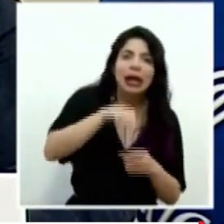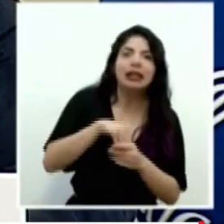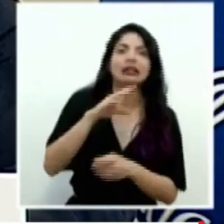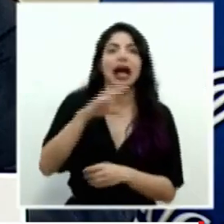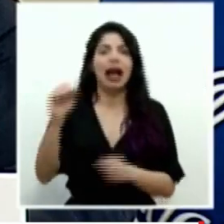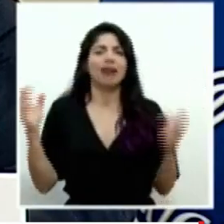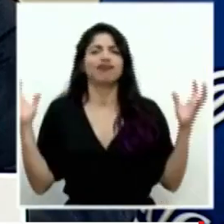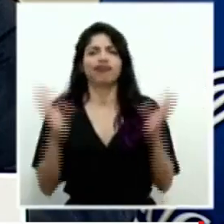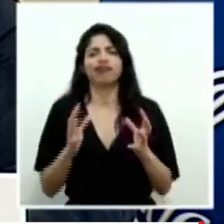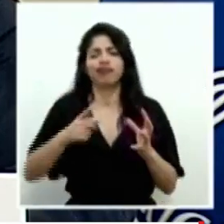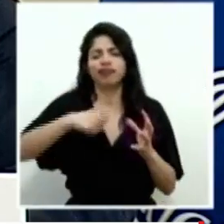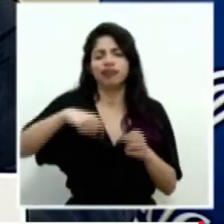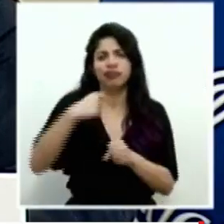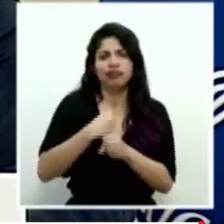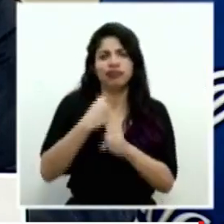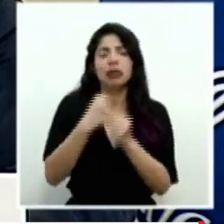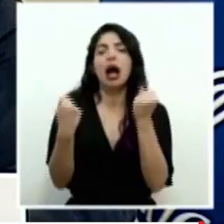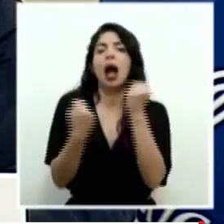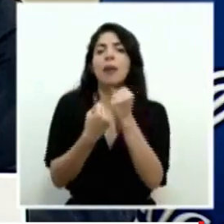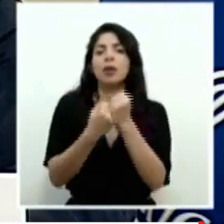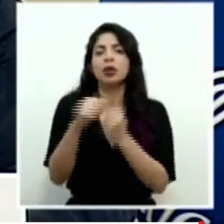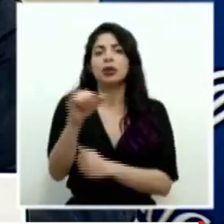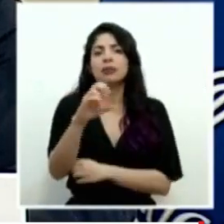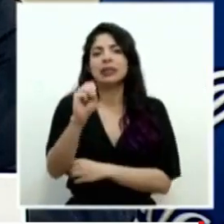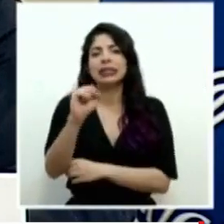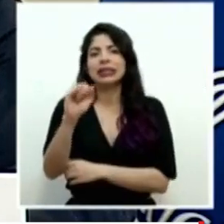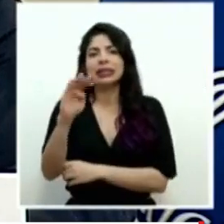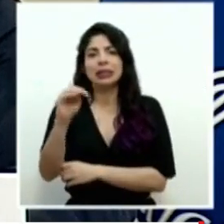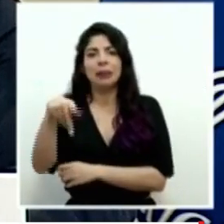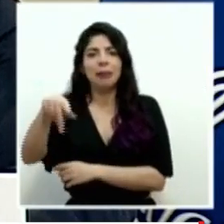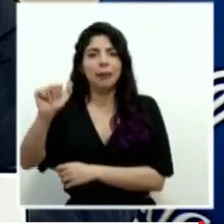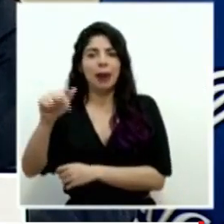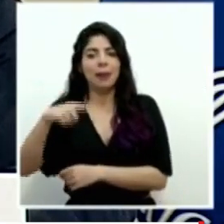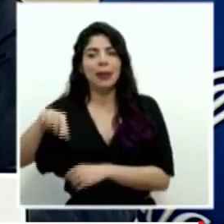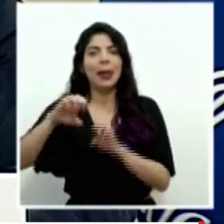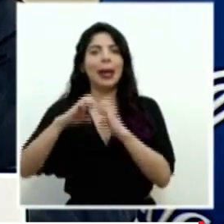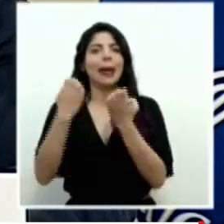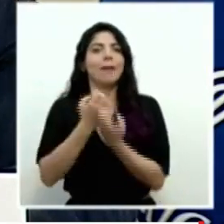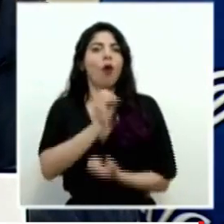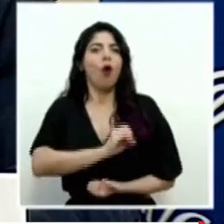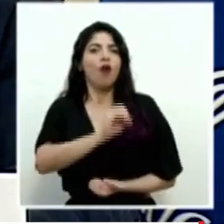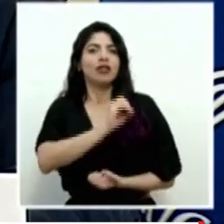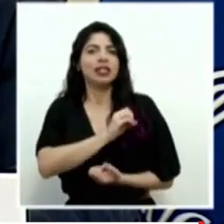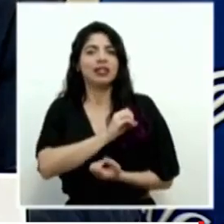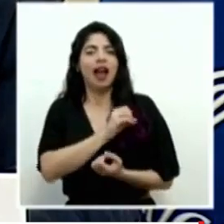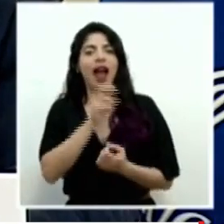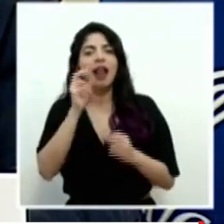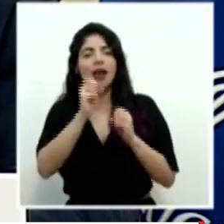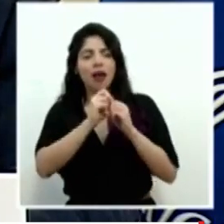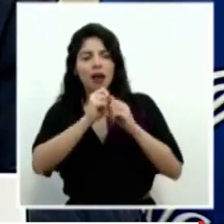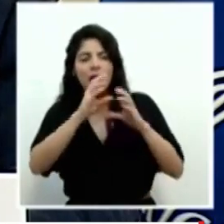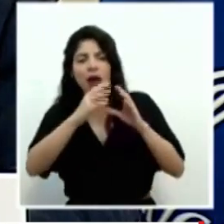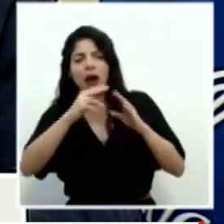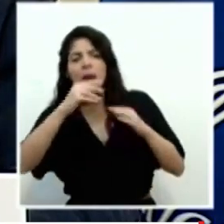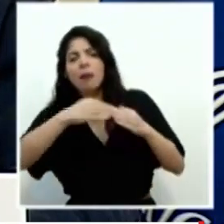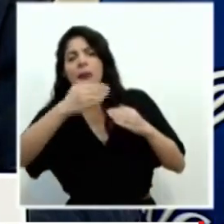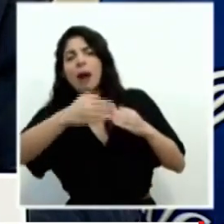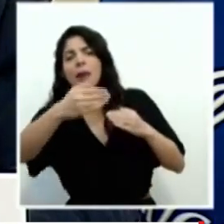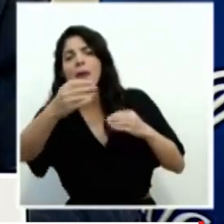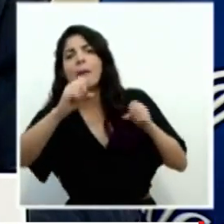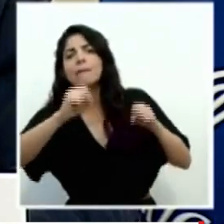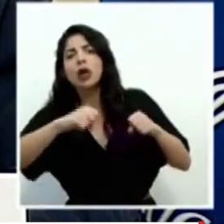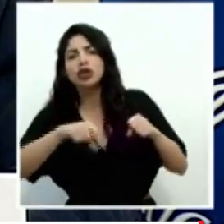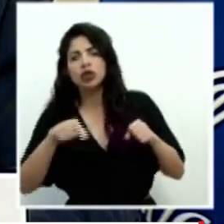caja, y tienen todo el aporte de lo que es el SIMPA, ¿verdad?, que es el equipo oficial de las proyecciones. Y claro que las proyecciones